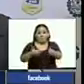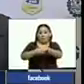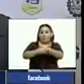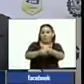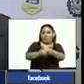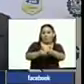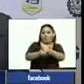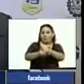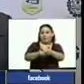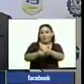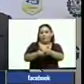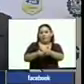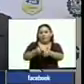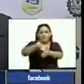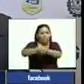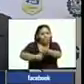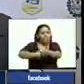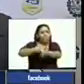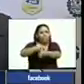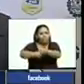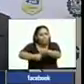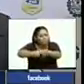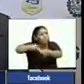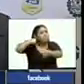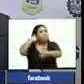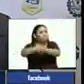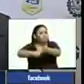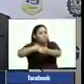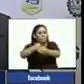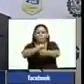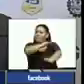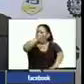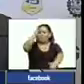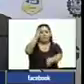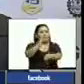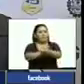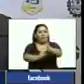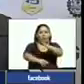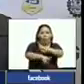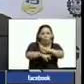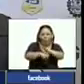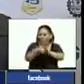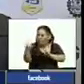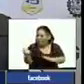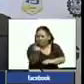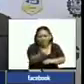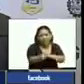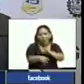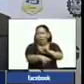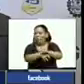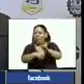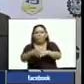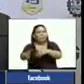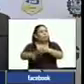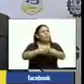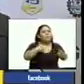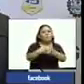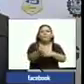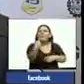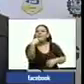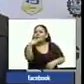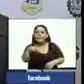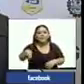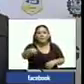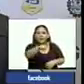una lucha fuerte en contra de la corrupción, en contra de los corruptos, no importa de quién se trate,